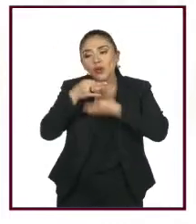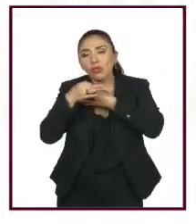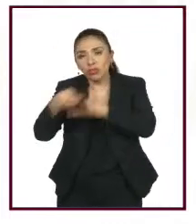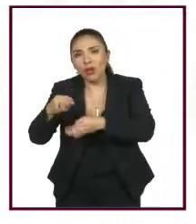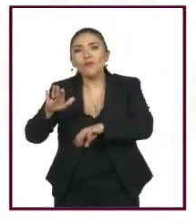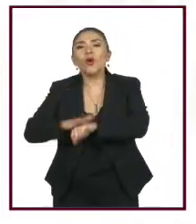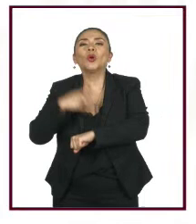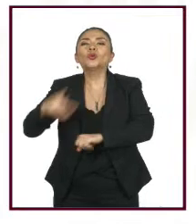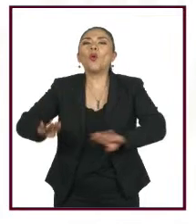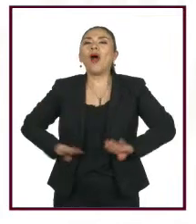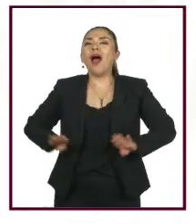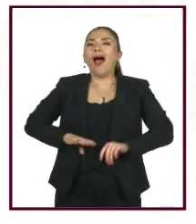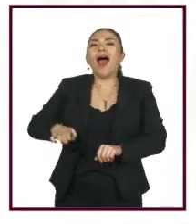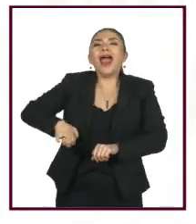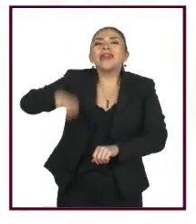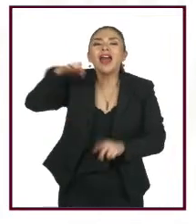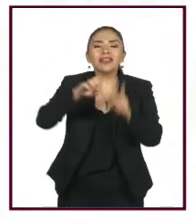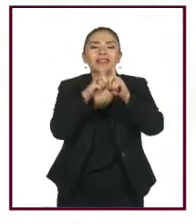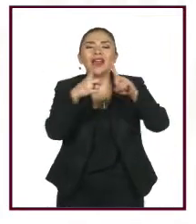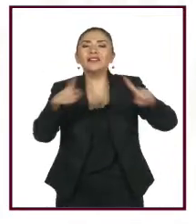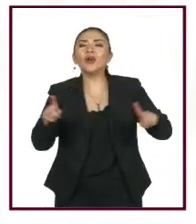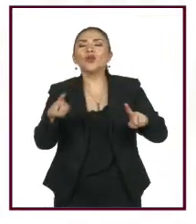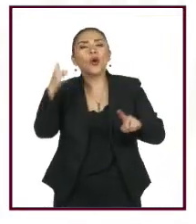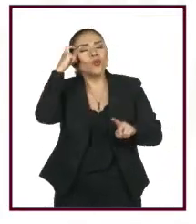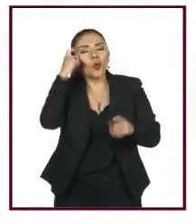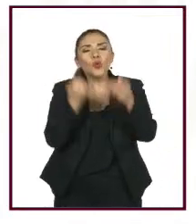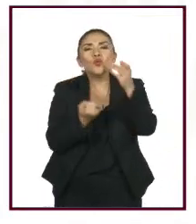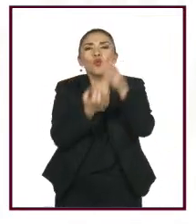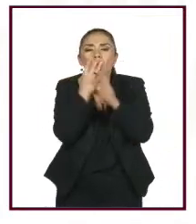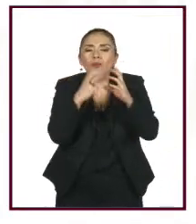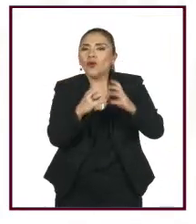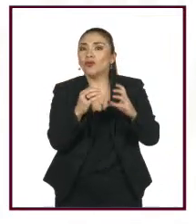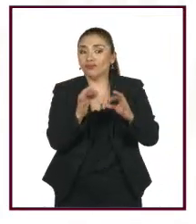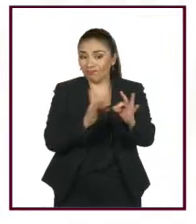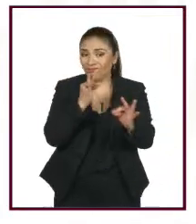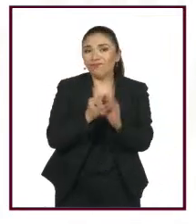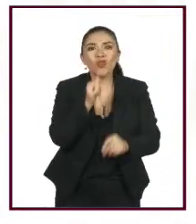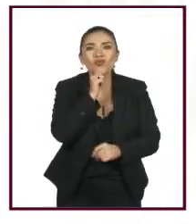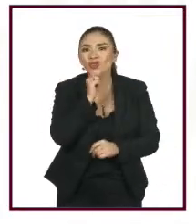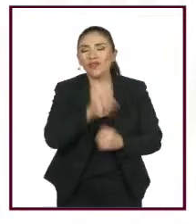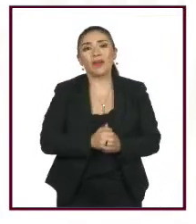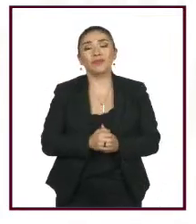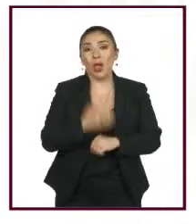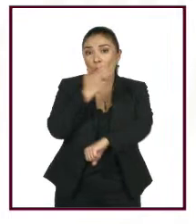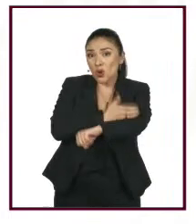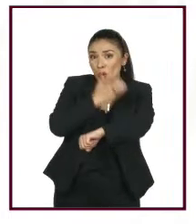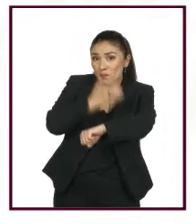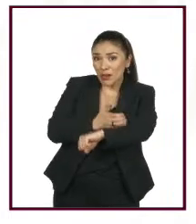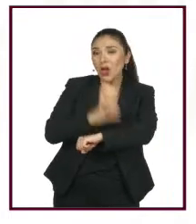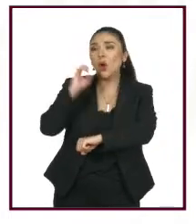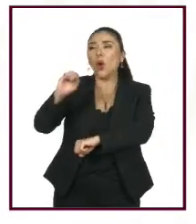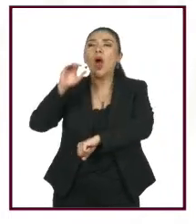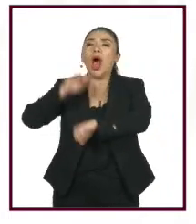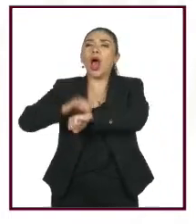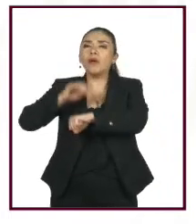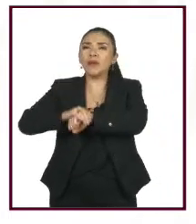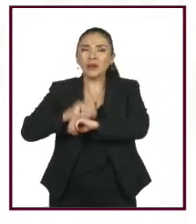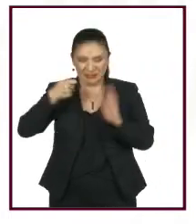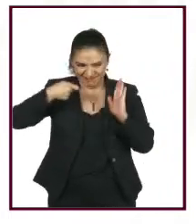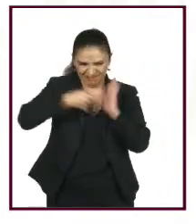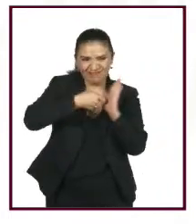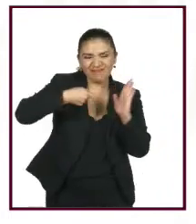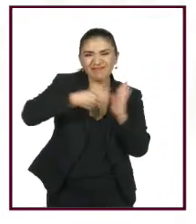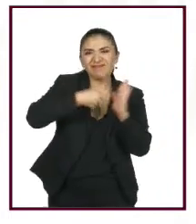esta etapa de desarrollo a nivel cerebral. La presión de los compañeros y de los pares a esta edad,